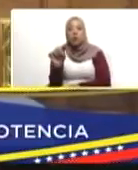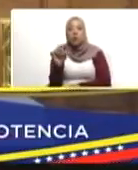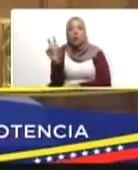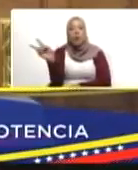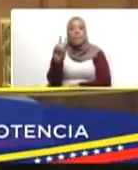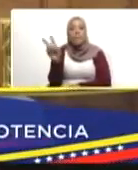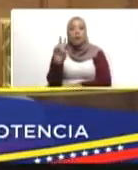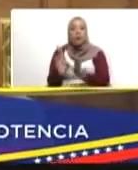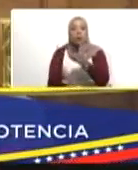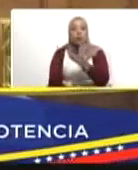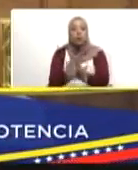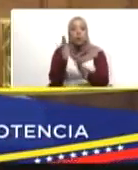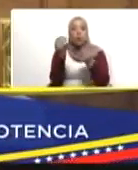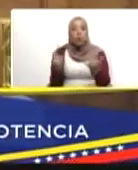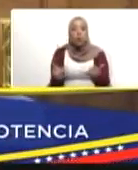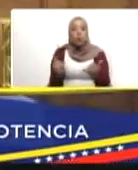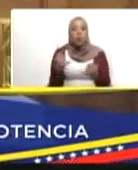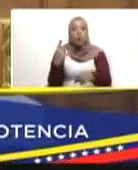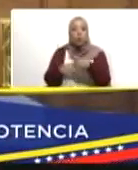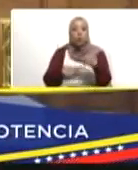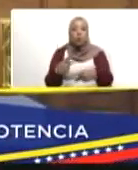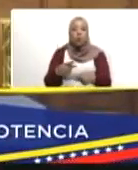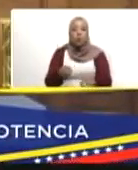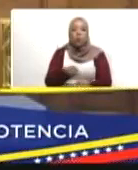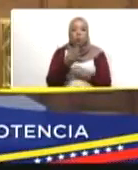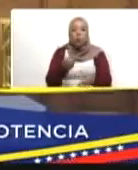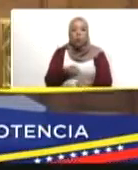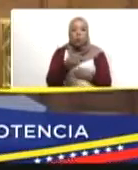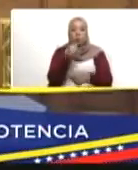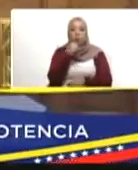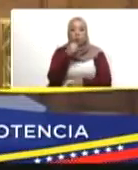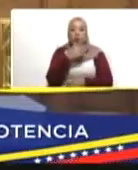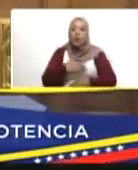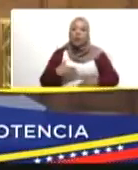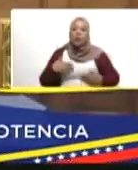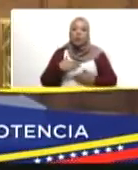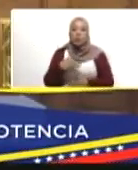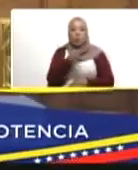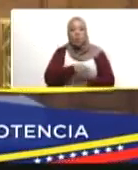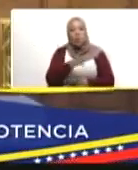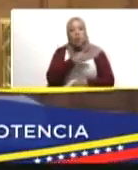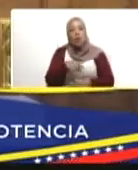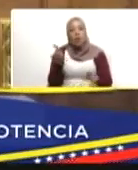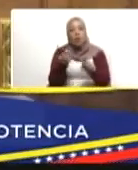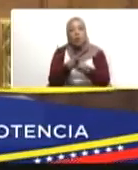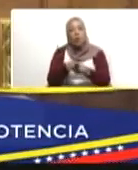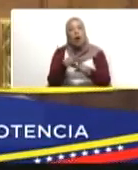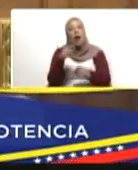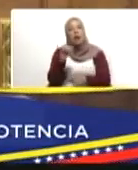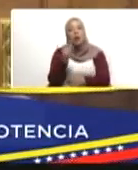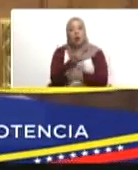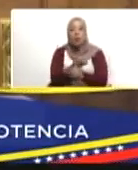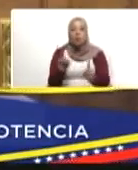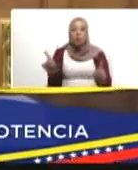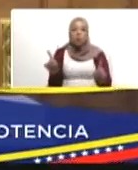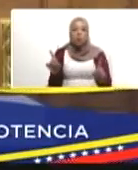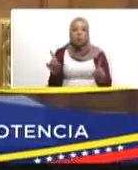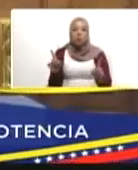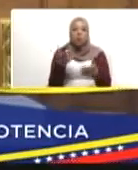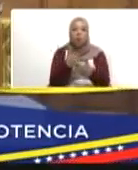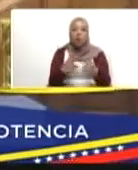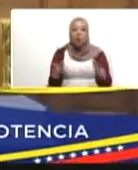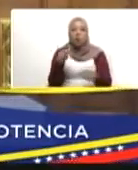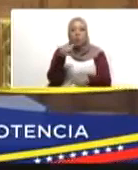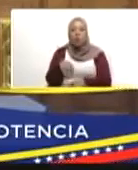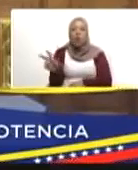país recuperado próspero de bienestar social y de igualdad profundamente democrático más libre